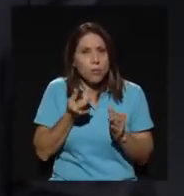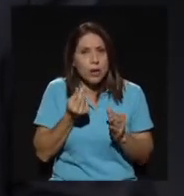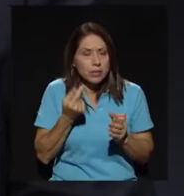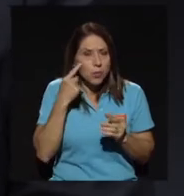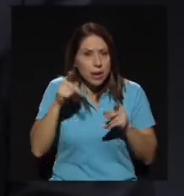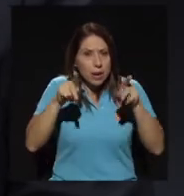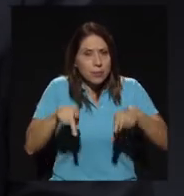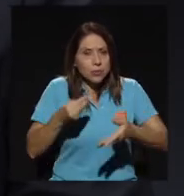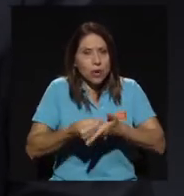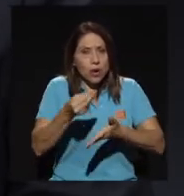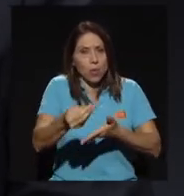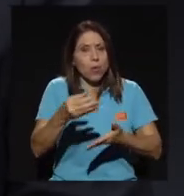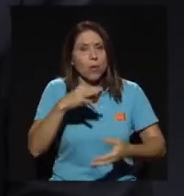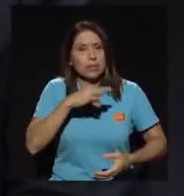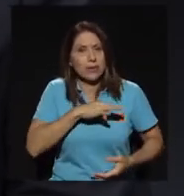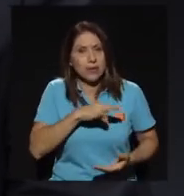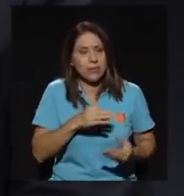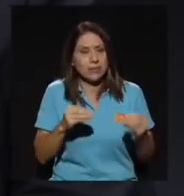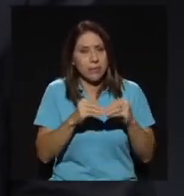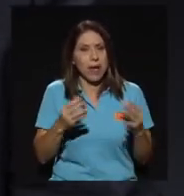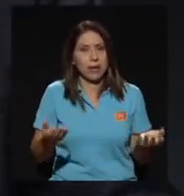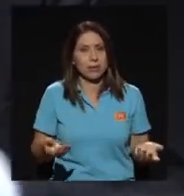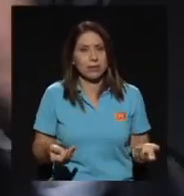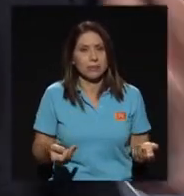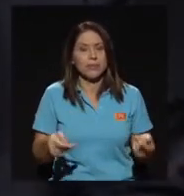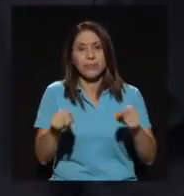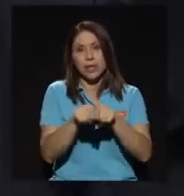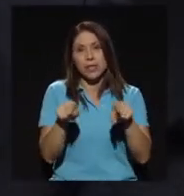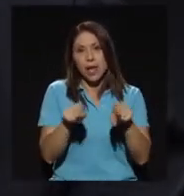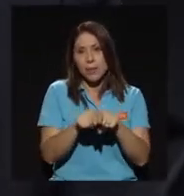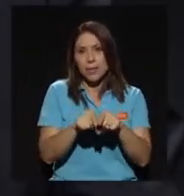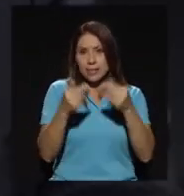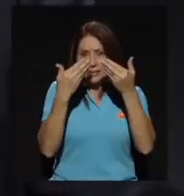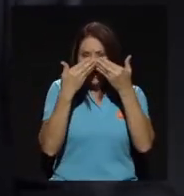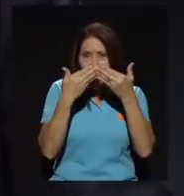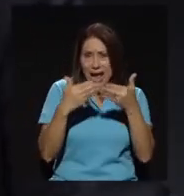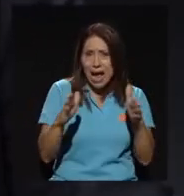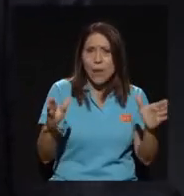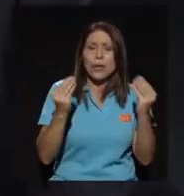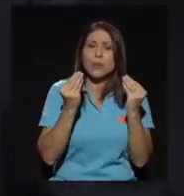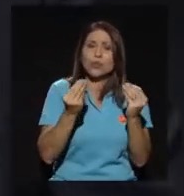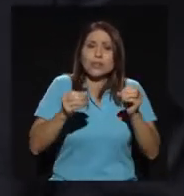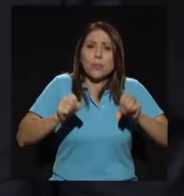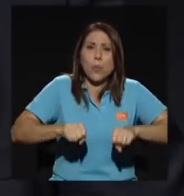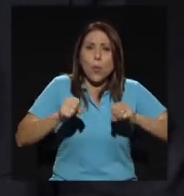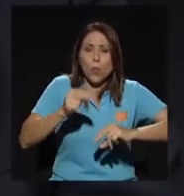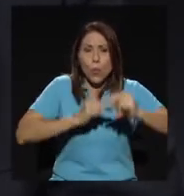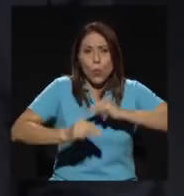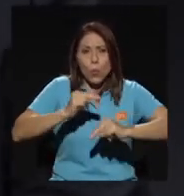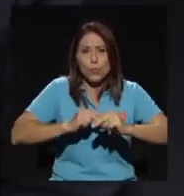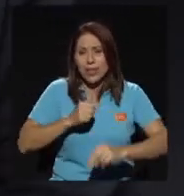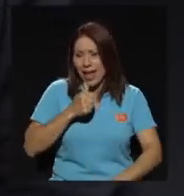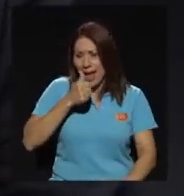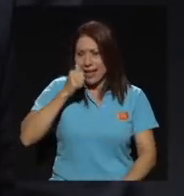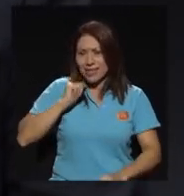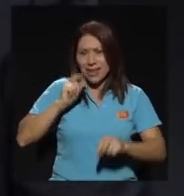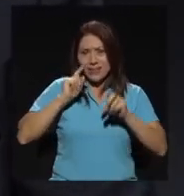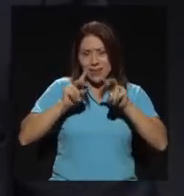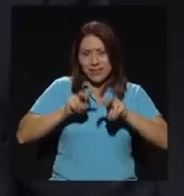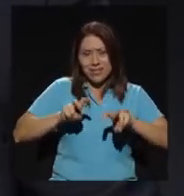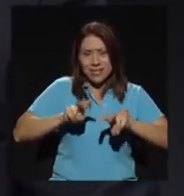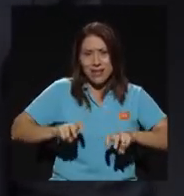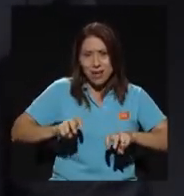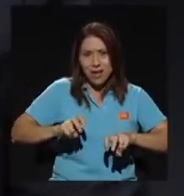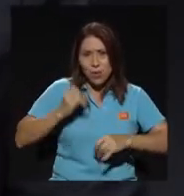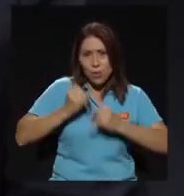muchísimo más y luego se nos abre un mercado enorme ayer revisaba unas últimas cifras para el